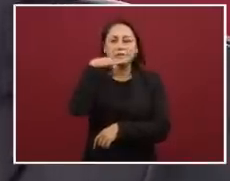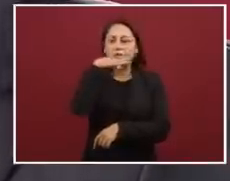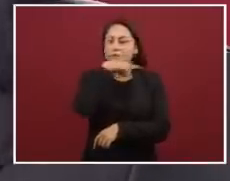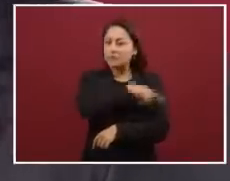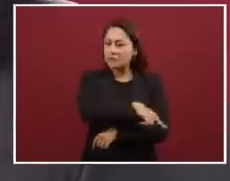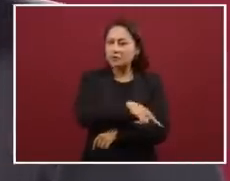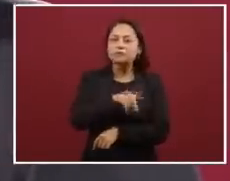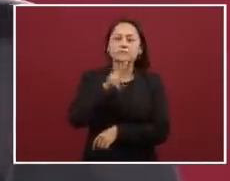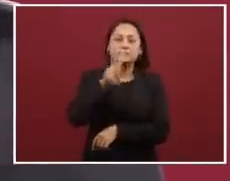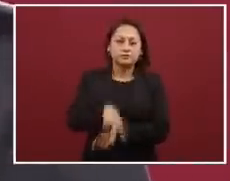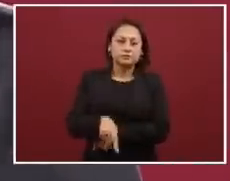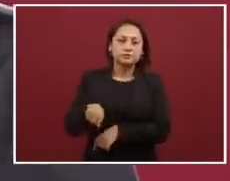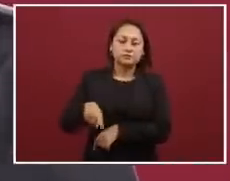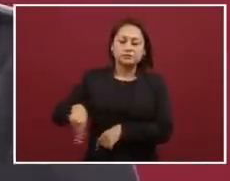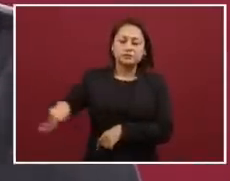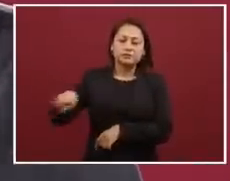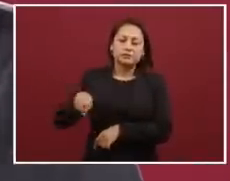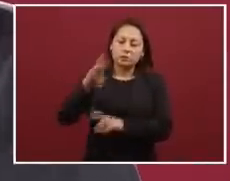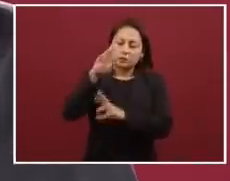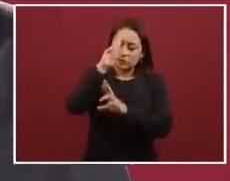cretinos, con todo respeto.